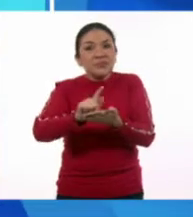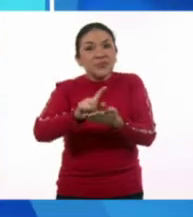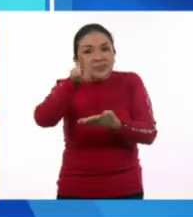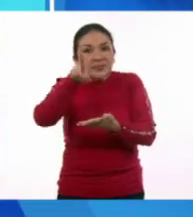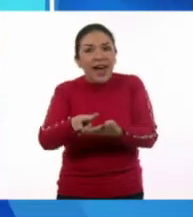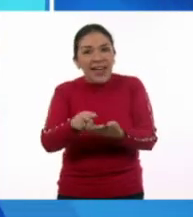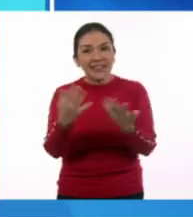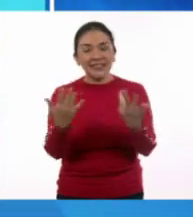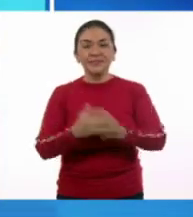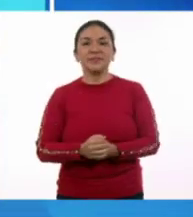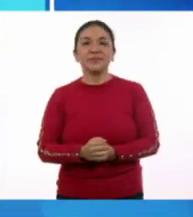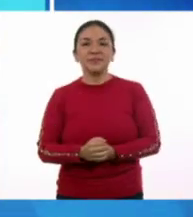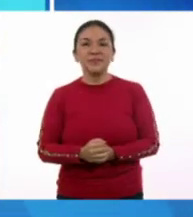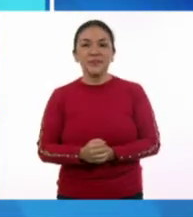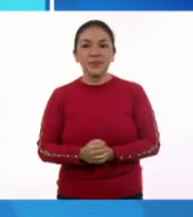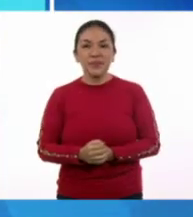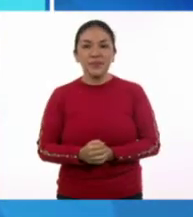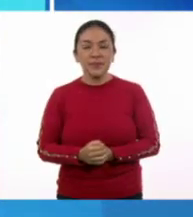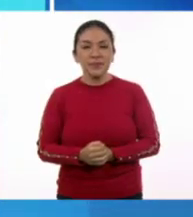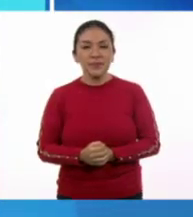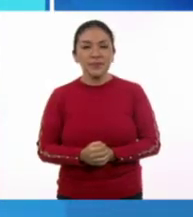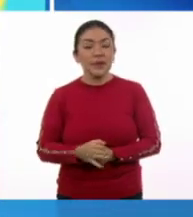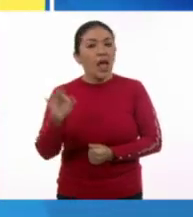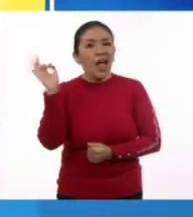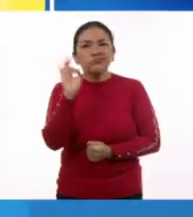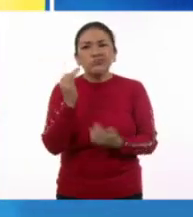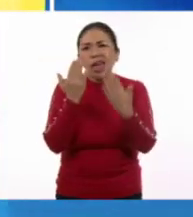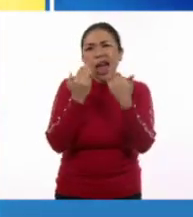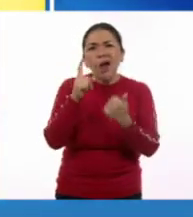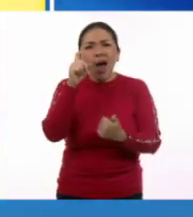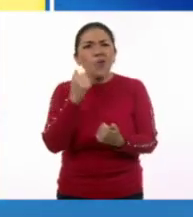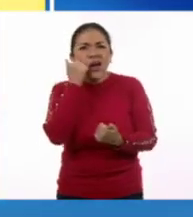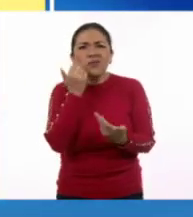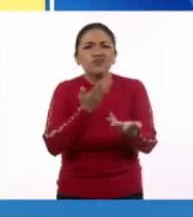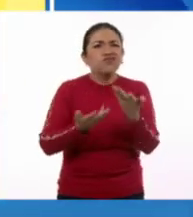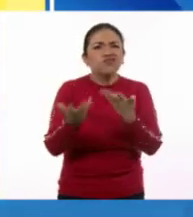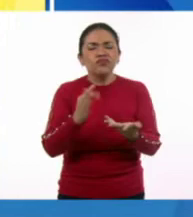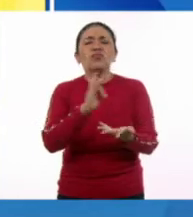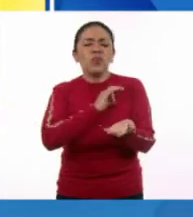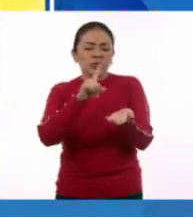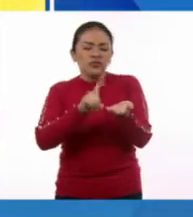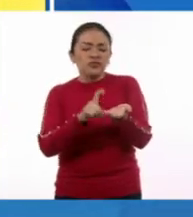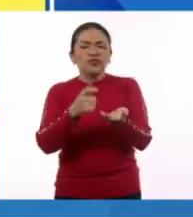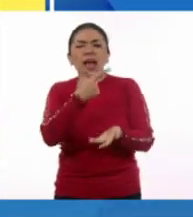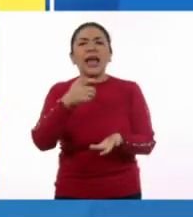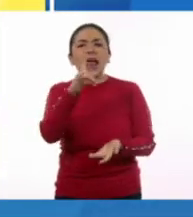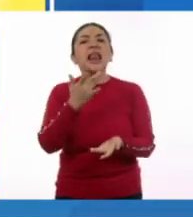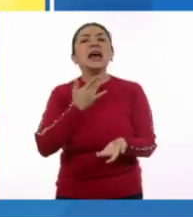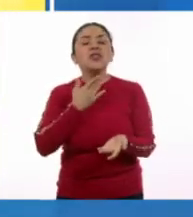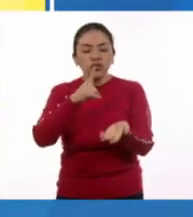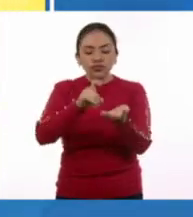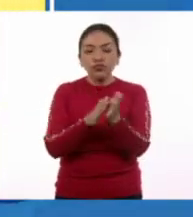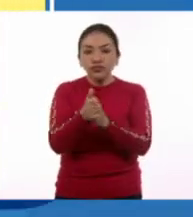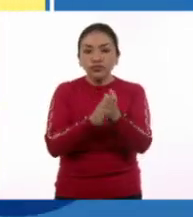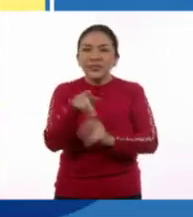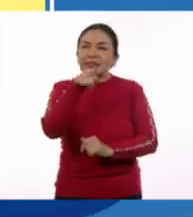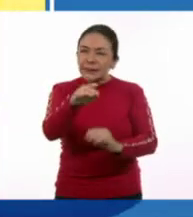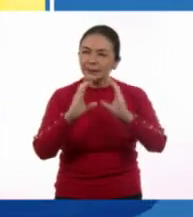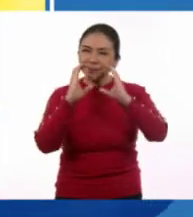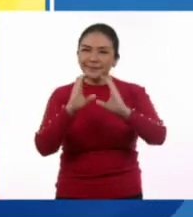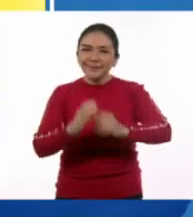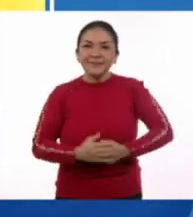manos están limpias si no tienes agua y jabón usa desinfectantes a base de alcohol